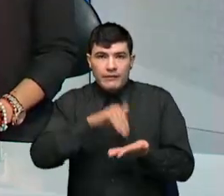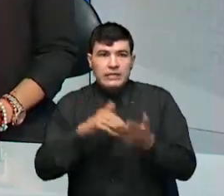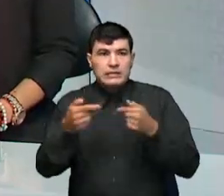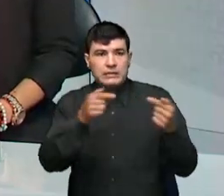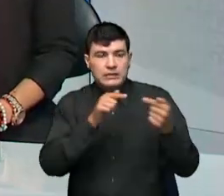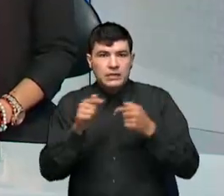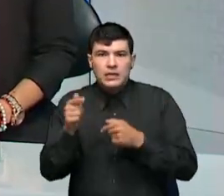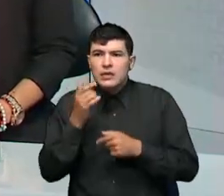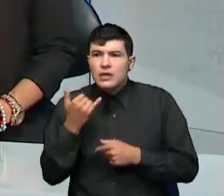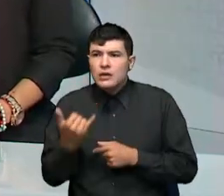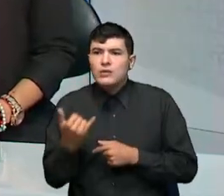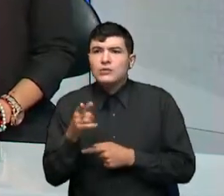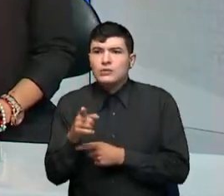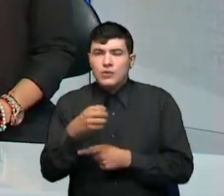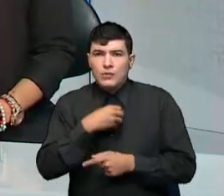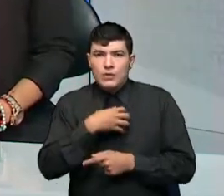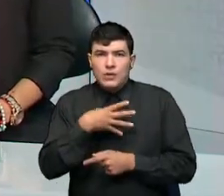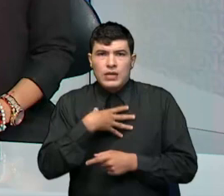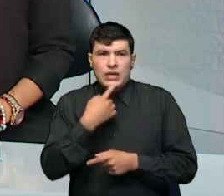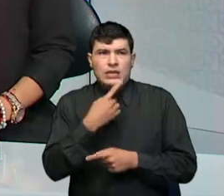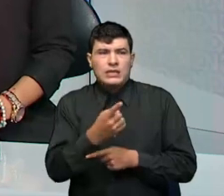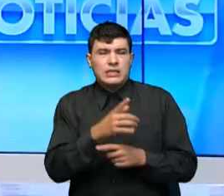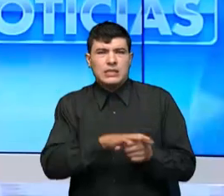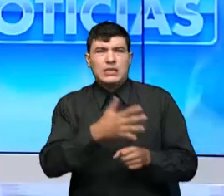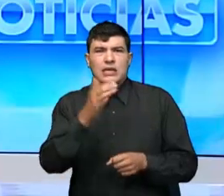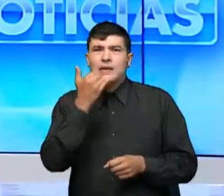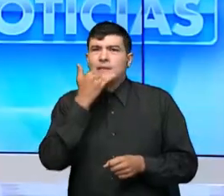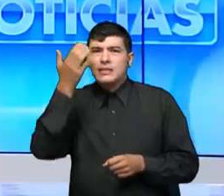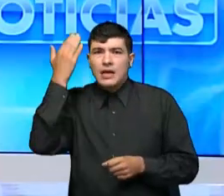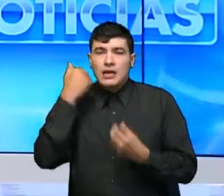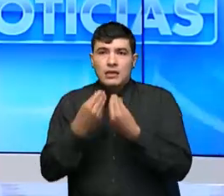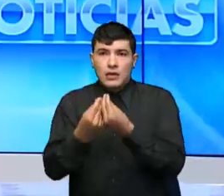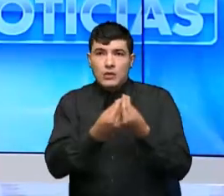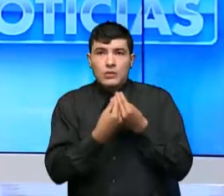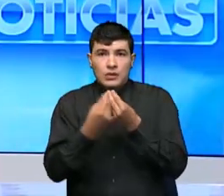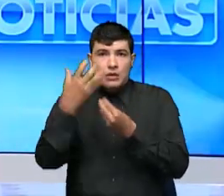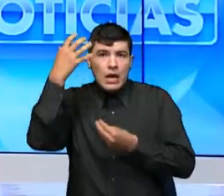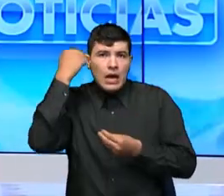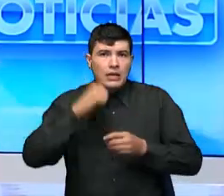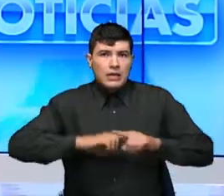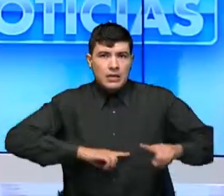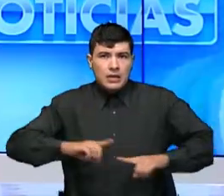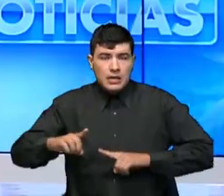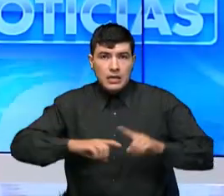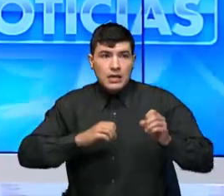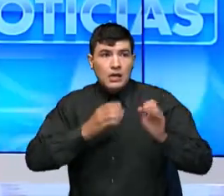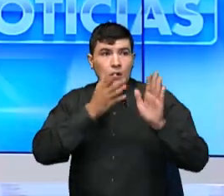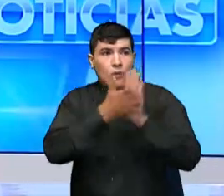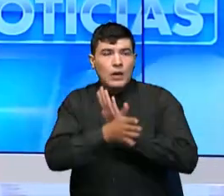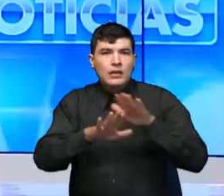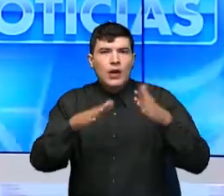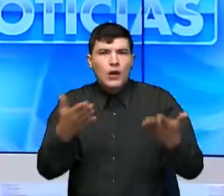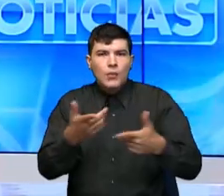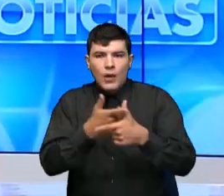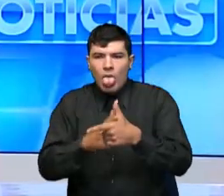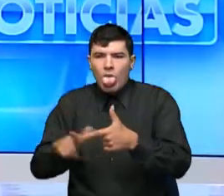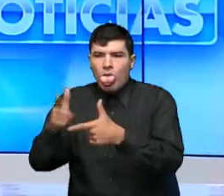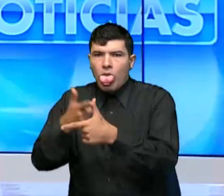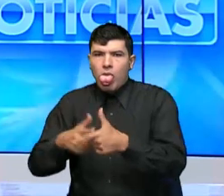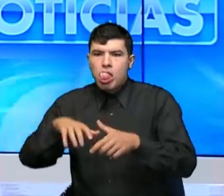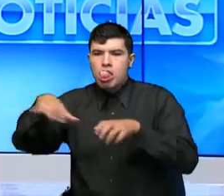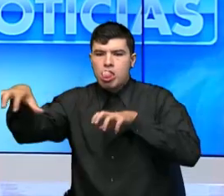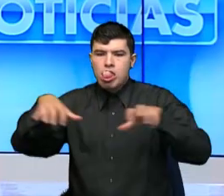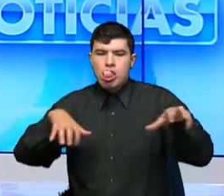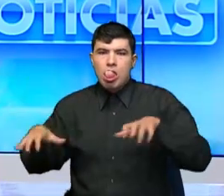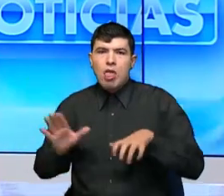María Angélica, en esta oportunidad destapó lo que habría pasado en el Consejo en antiguas administraciones y contó cómo repartían, según los votos,